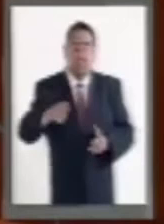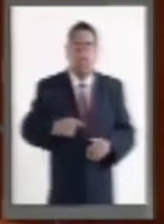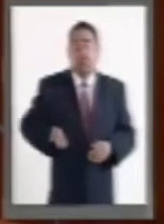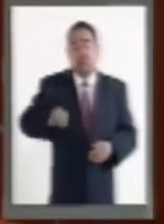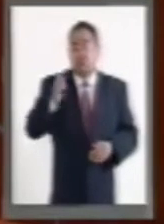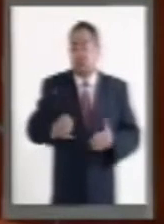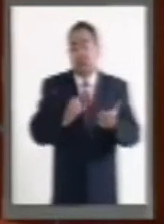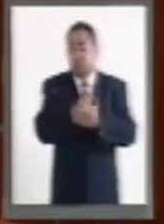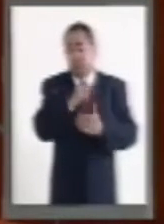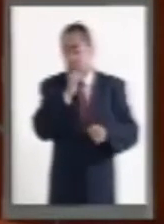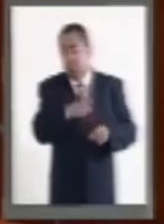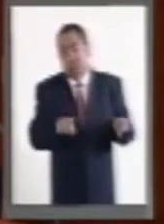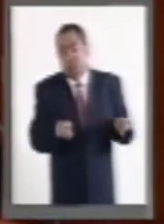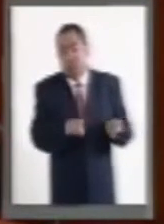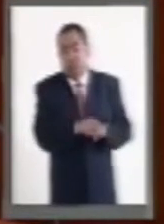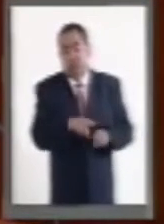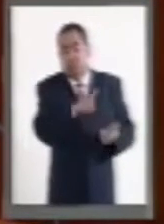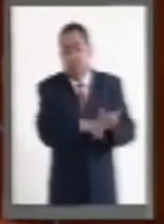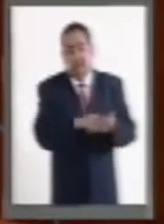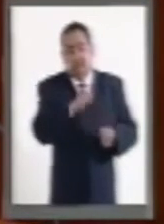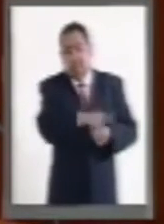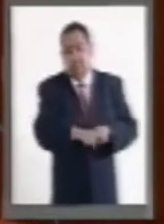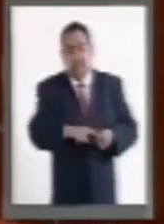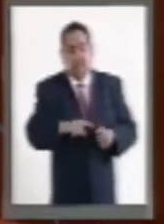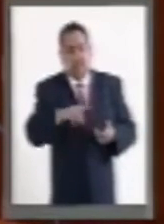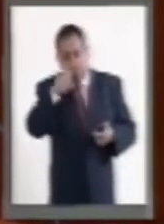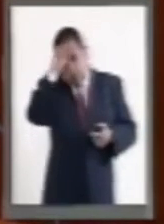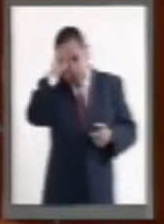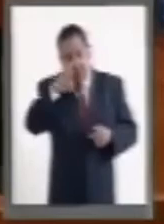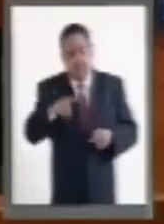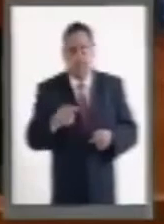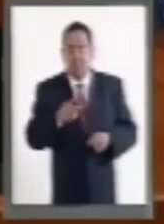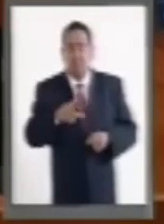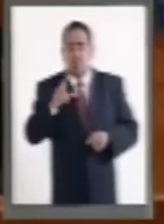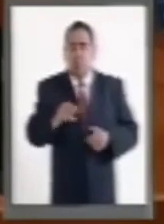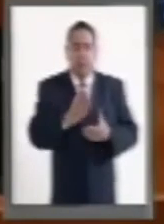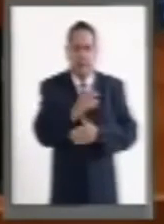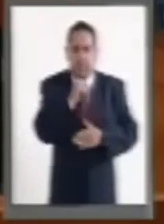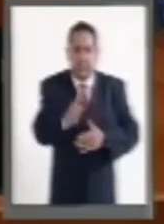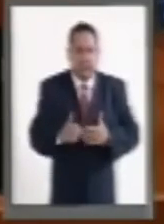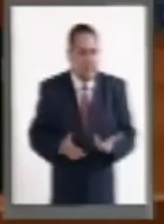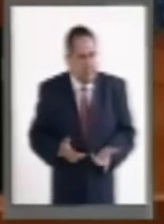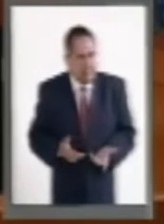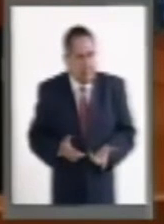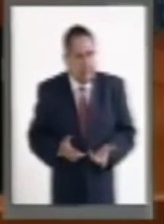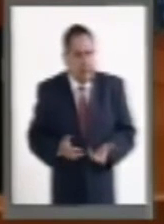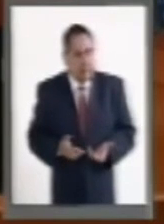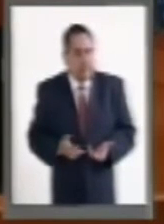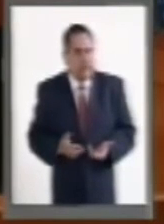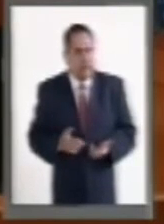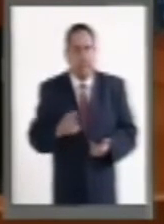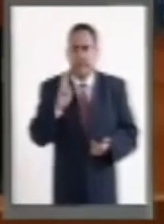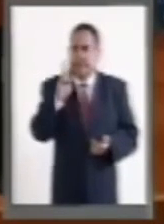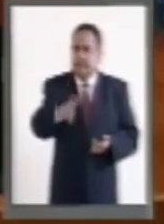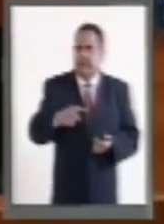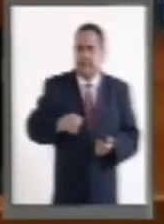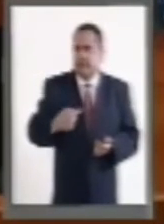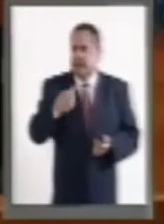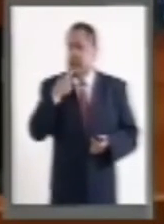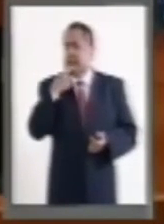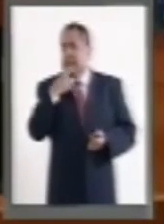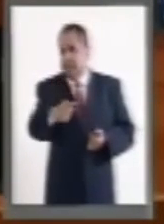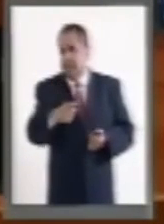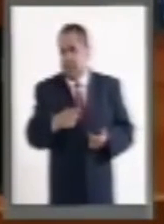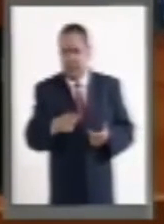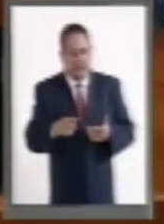la resolución que se impugnó en la Sala Regional de Monterrey. En este tenor, hemos denunciado